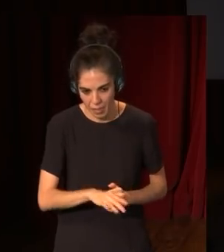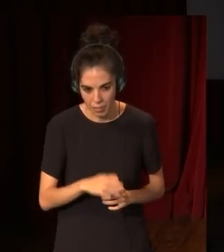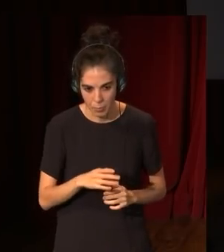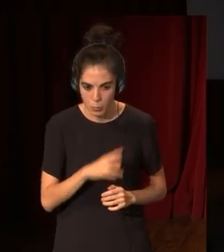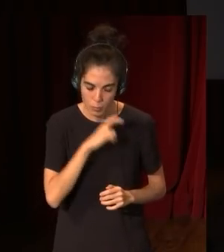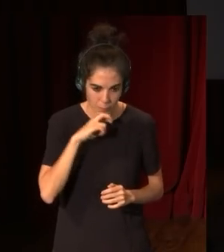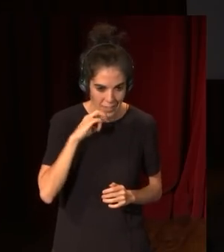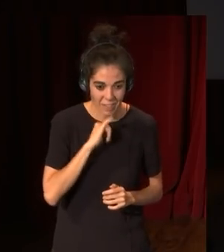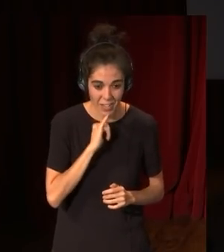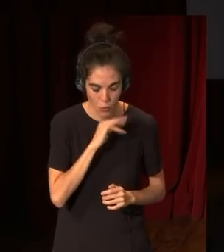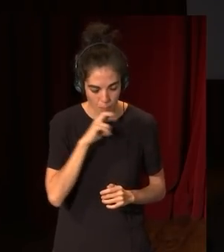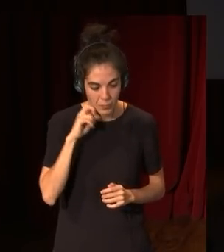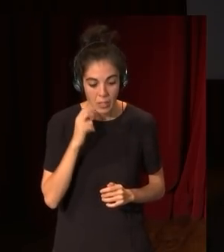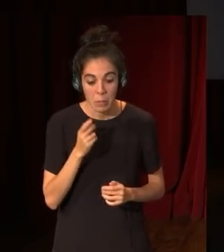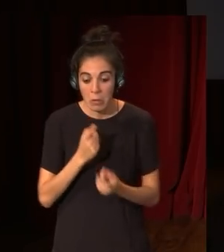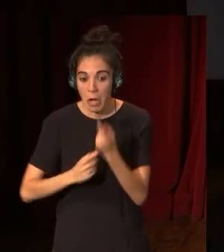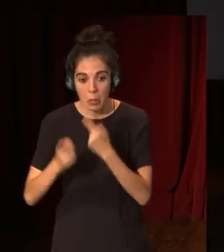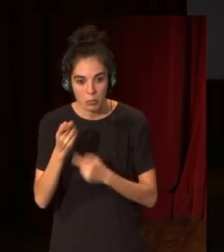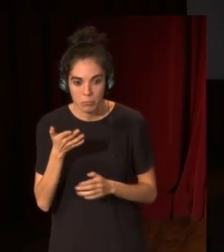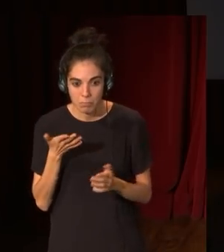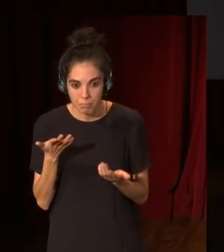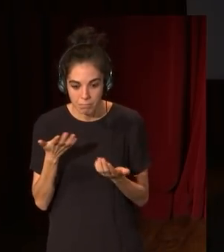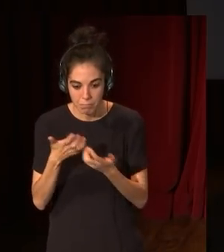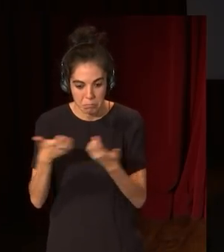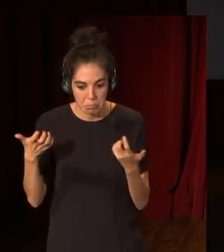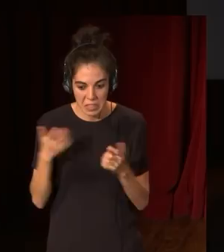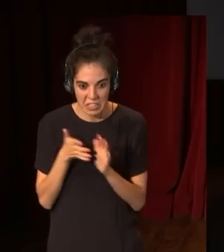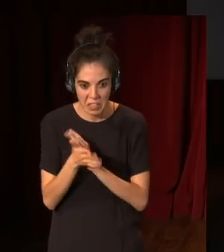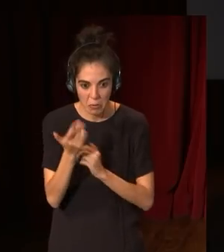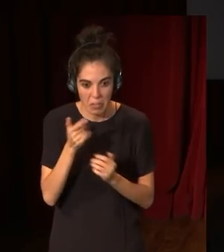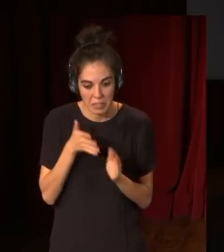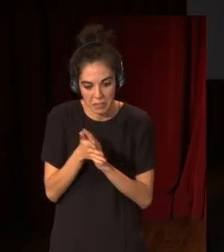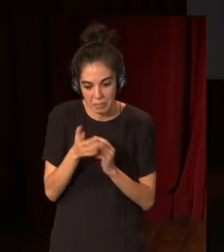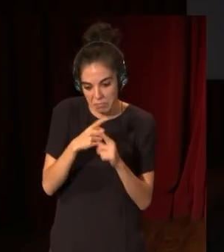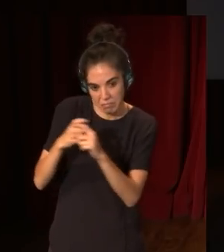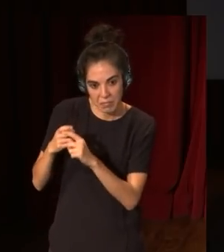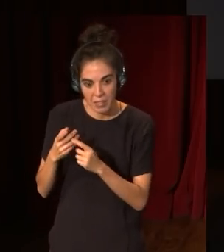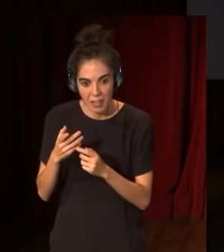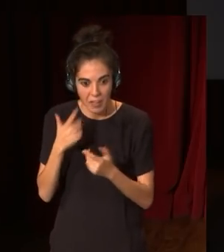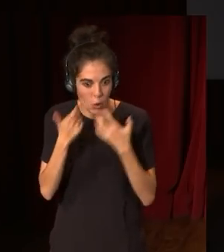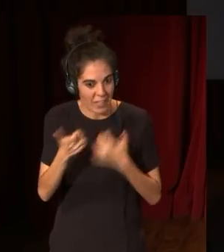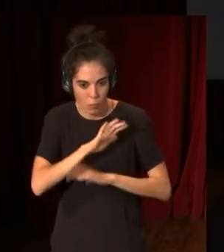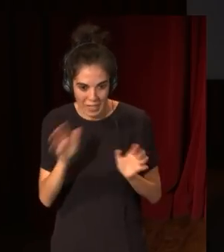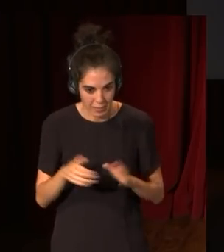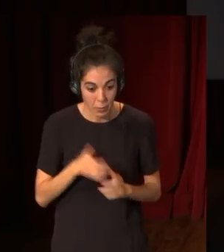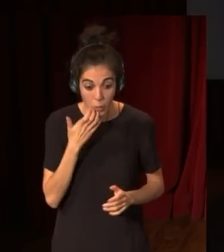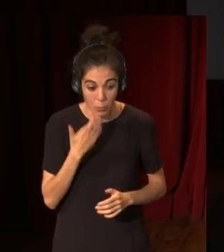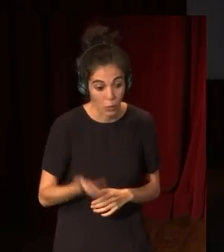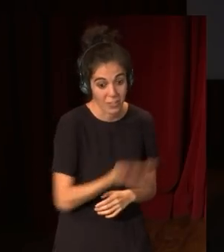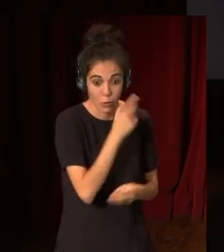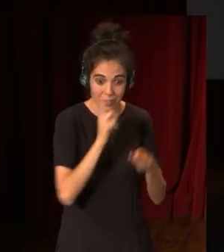pero otras no tienen ningún significado son puramente decorativas y algunas de ellas y esta sería una tercera